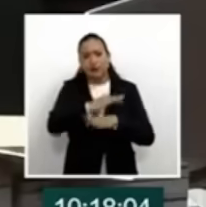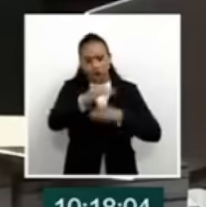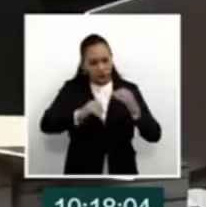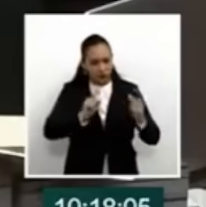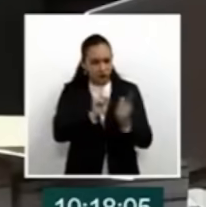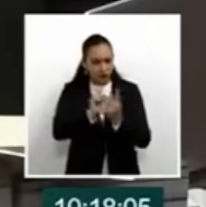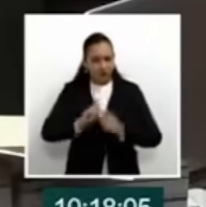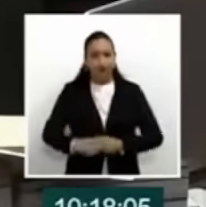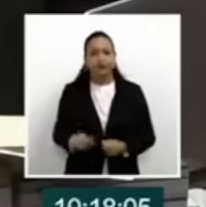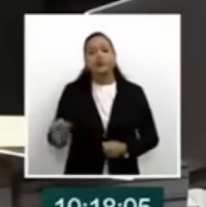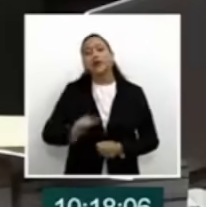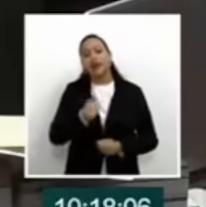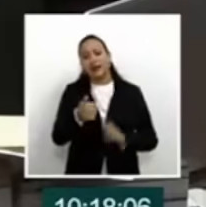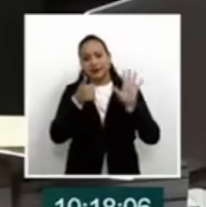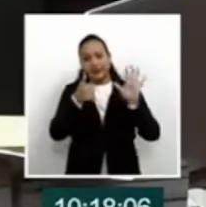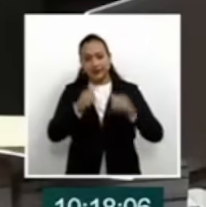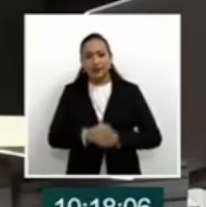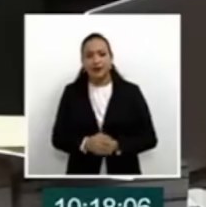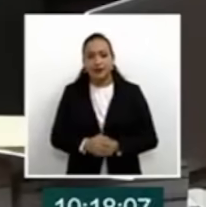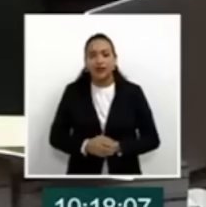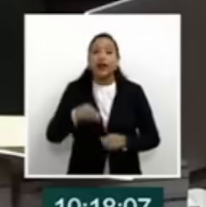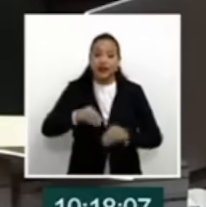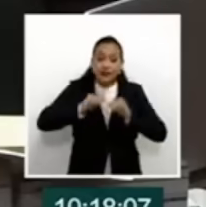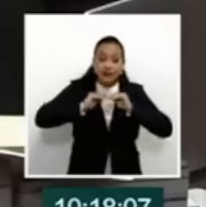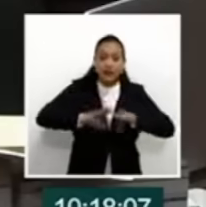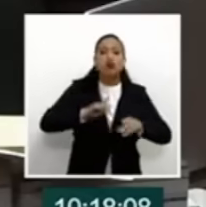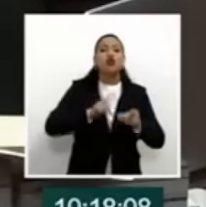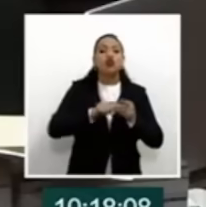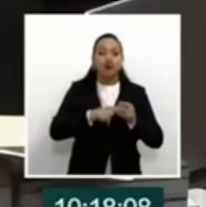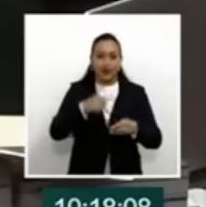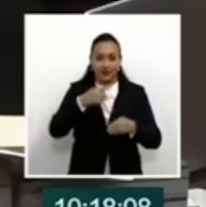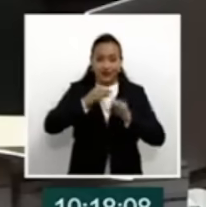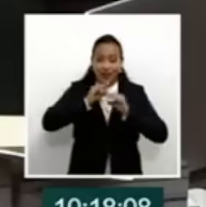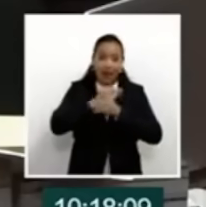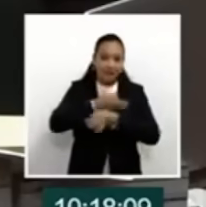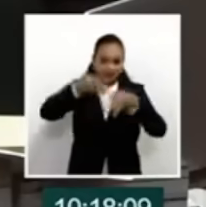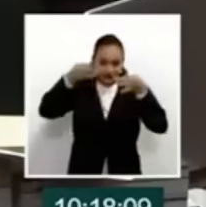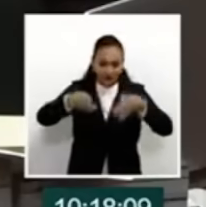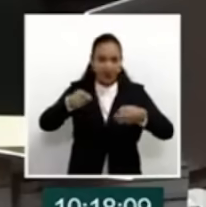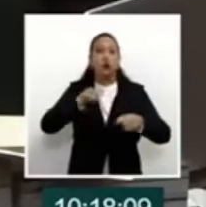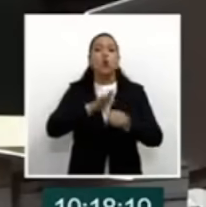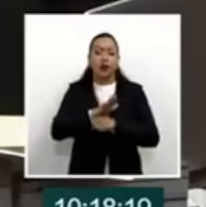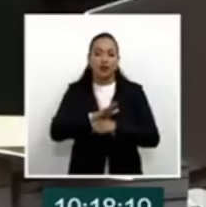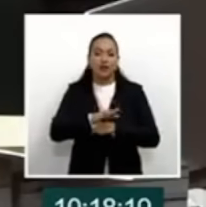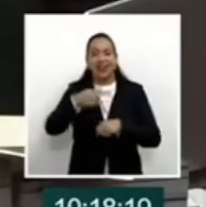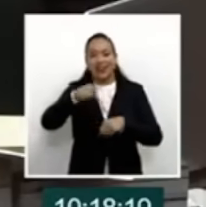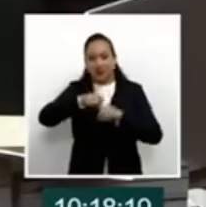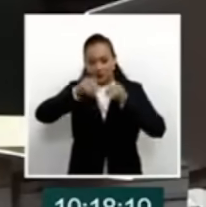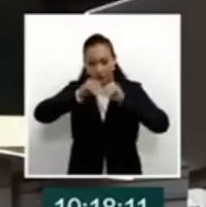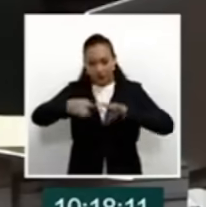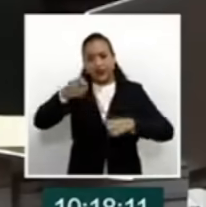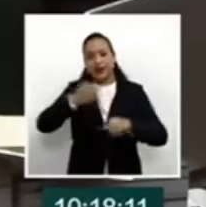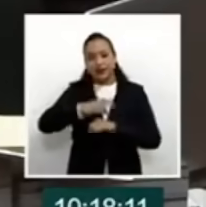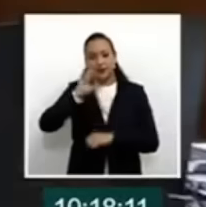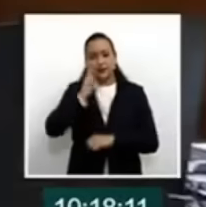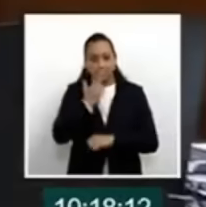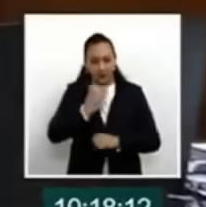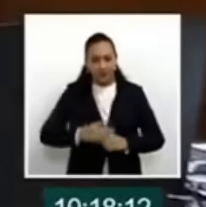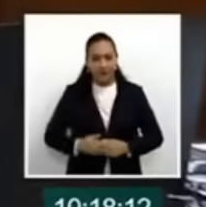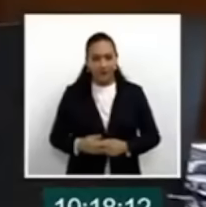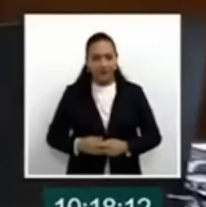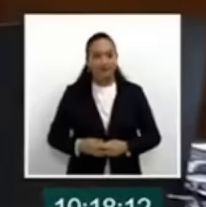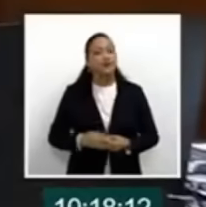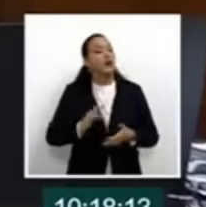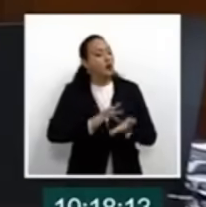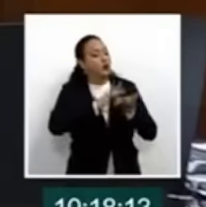sexto, publíquese esta sentencia en el Diario Oficial de la Federación, en el Semanario Judicial de la Federación y en el Periódico Oficial del Estado de Chihuahua.